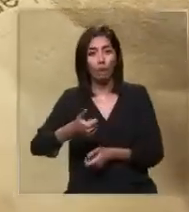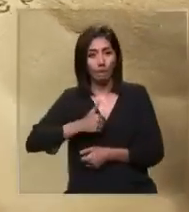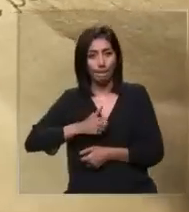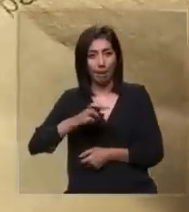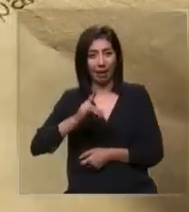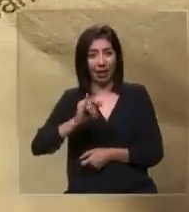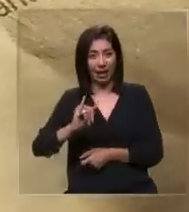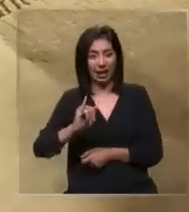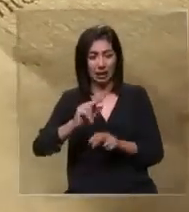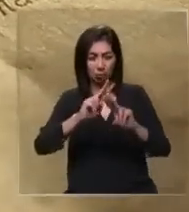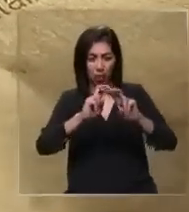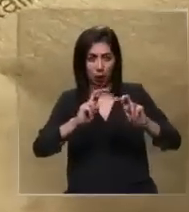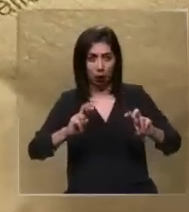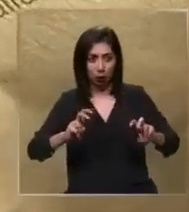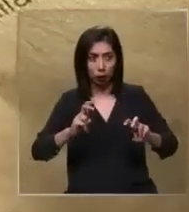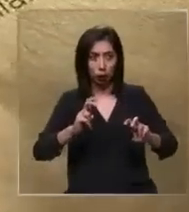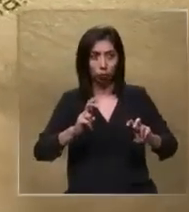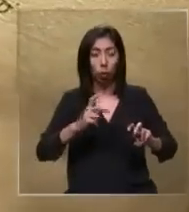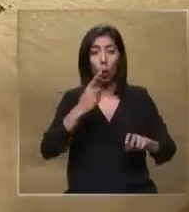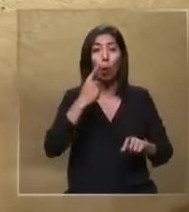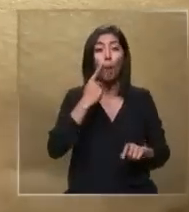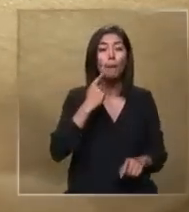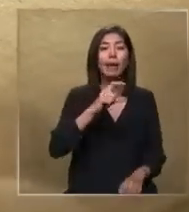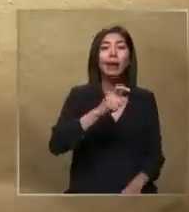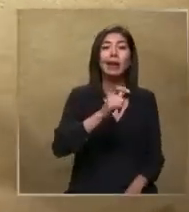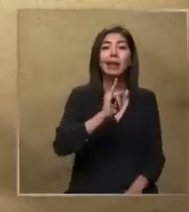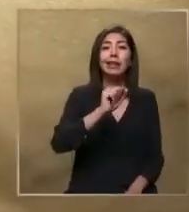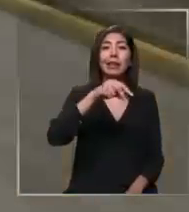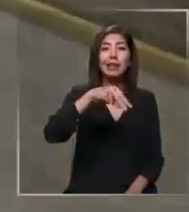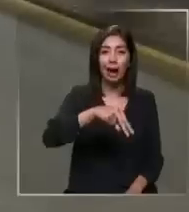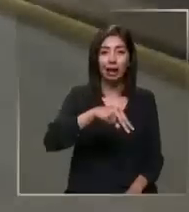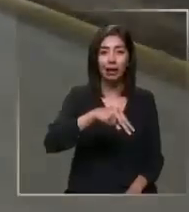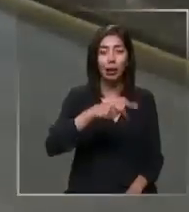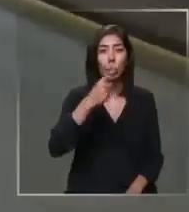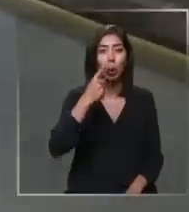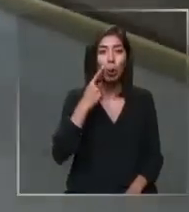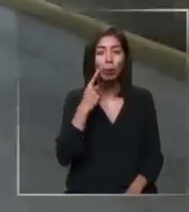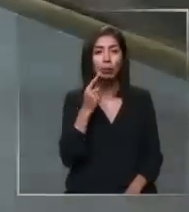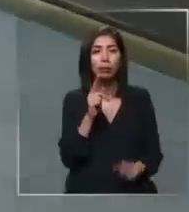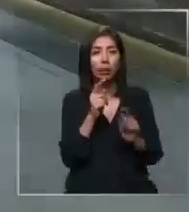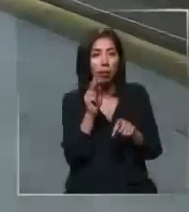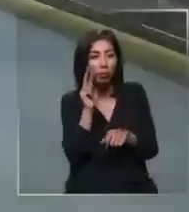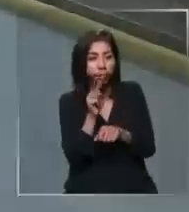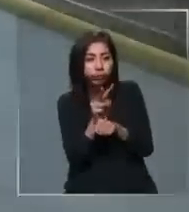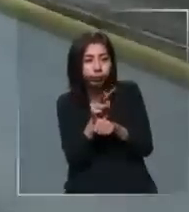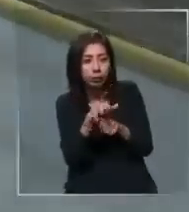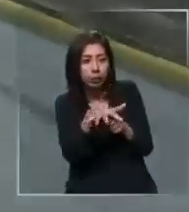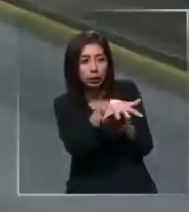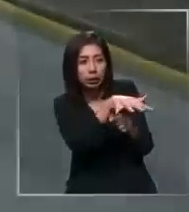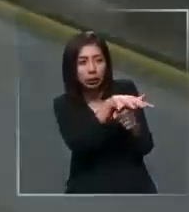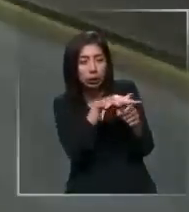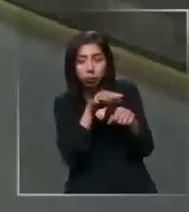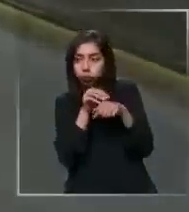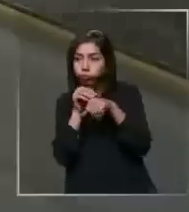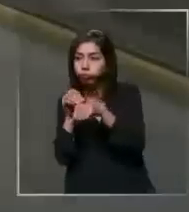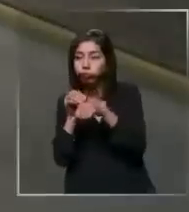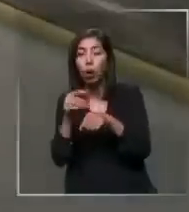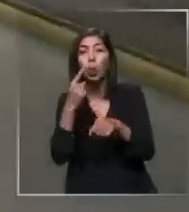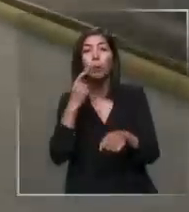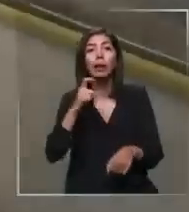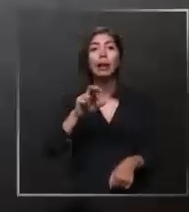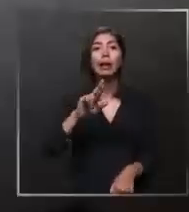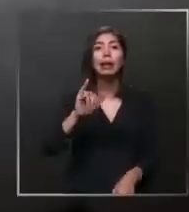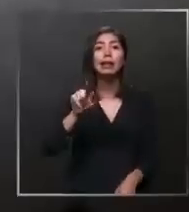PDI, el de Jan, que tendría la tarea de realizar la cobertura exterior facilitando la llegada y huida de los blancos principales, y el de Cristian